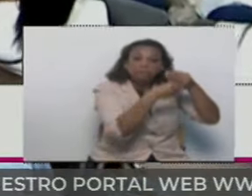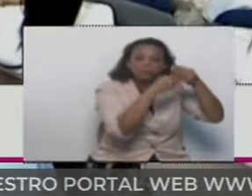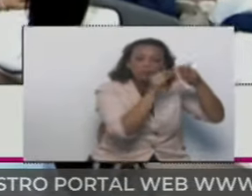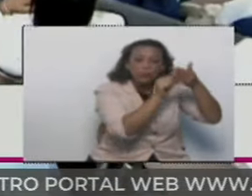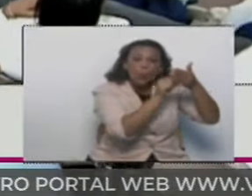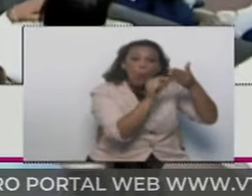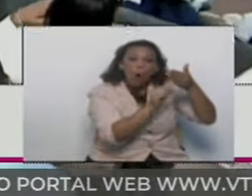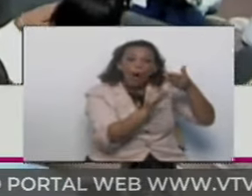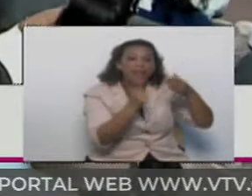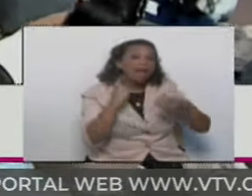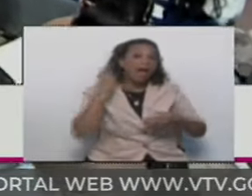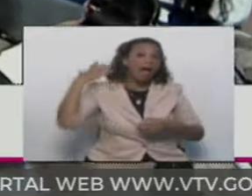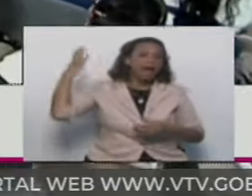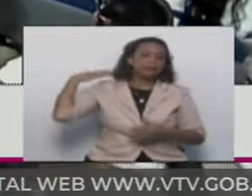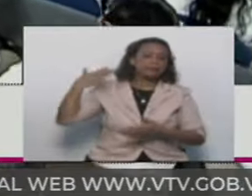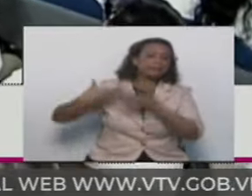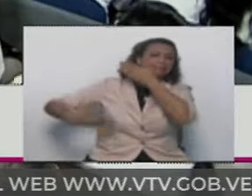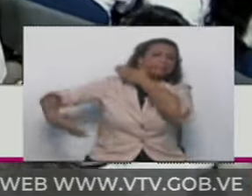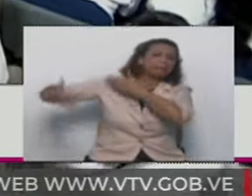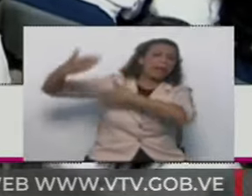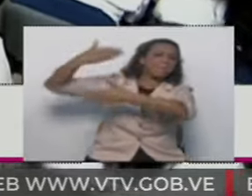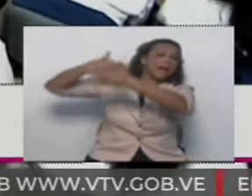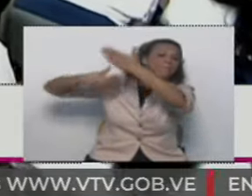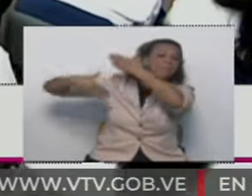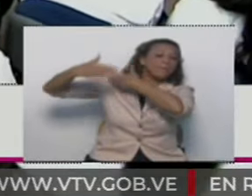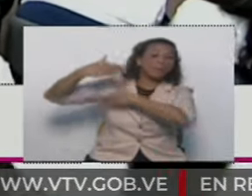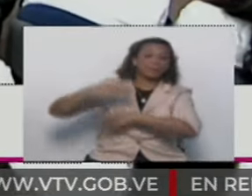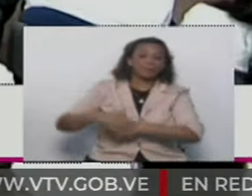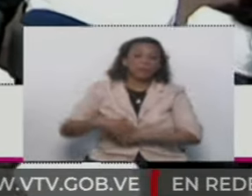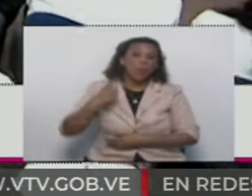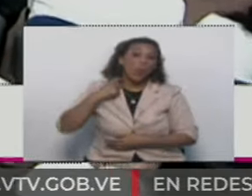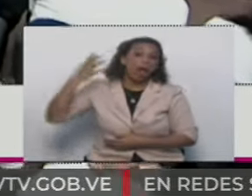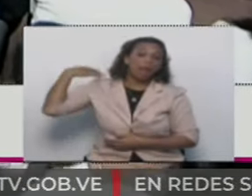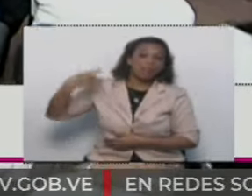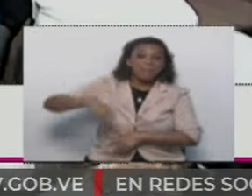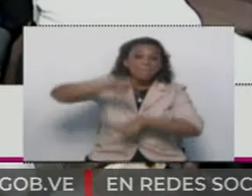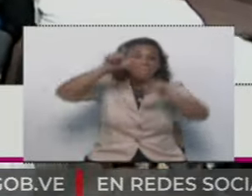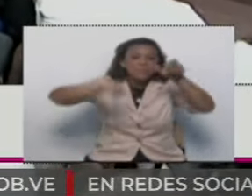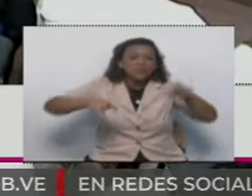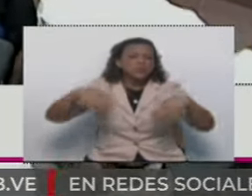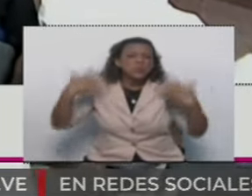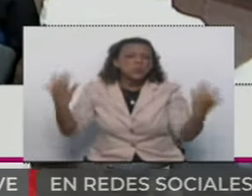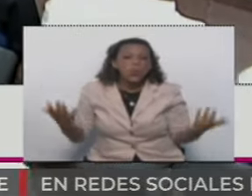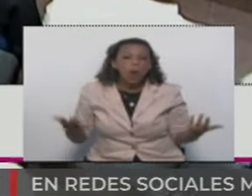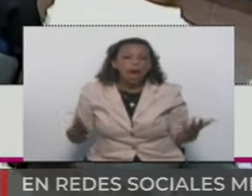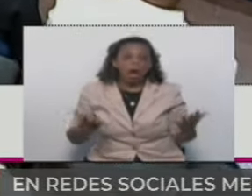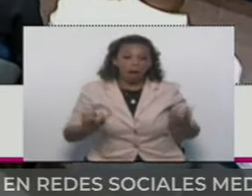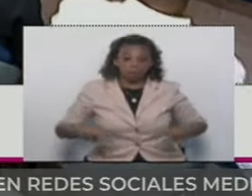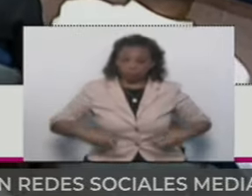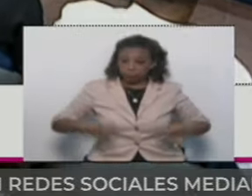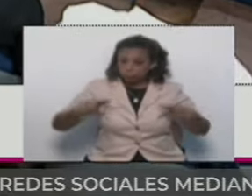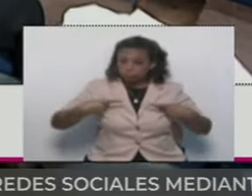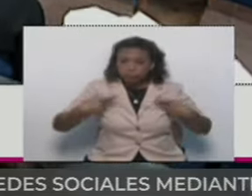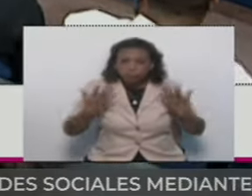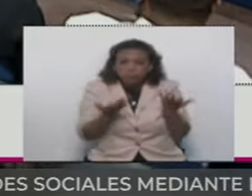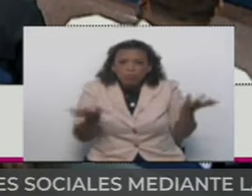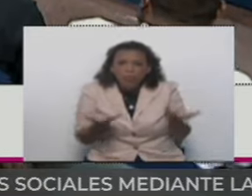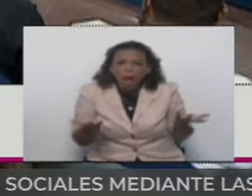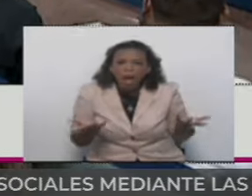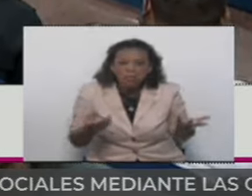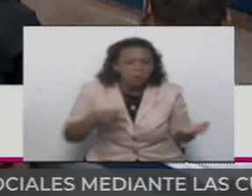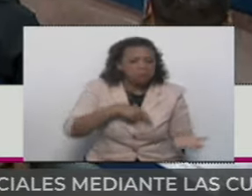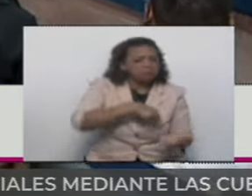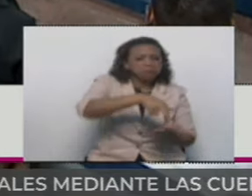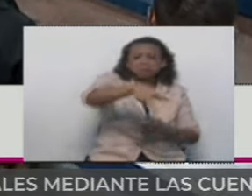de nuestros antepasados. Nuestro antepasado vivía por ahí